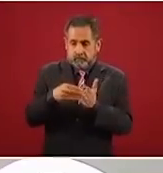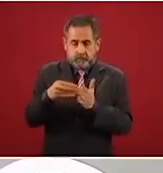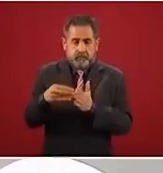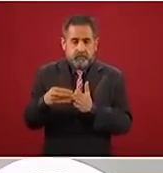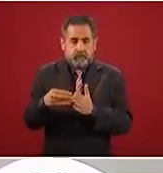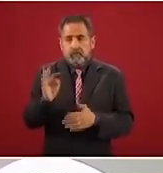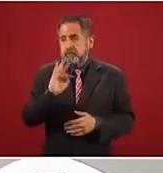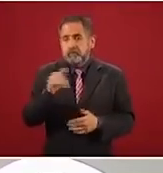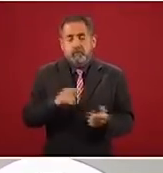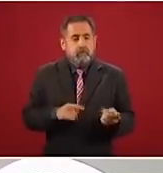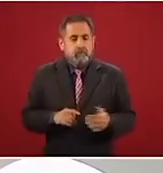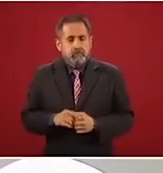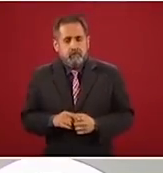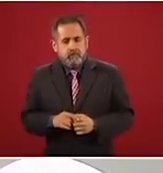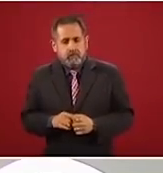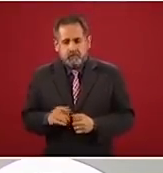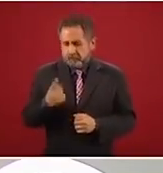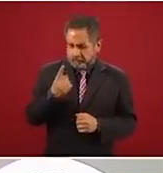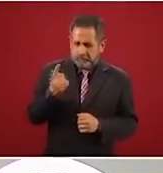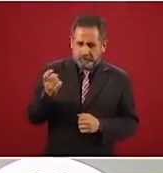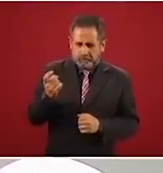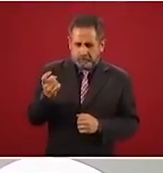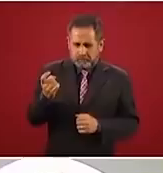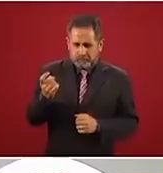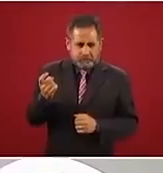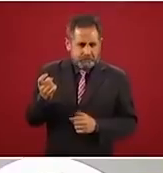Si son 100